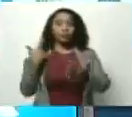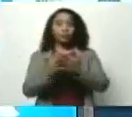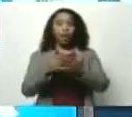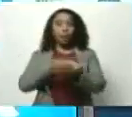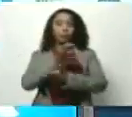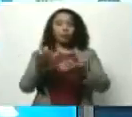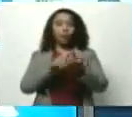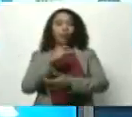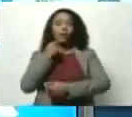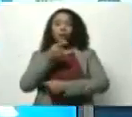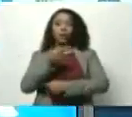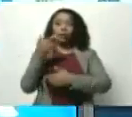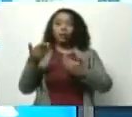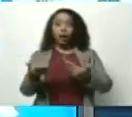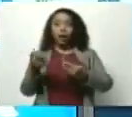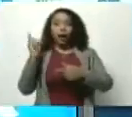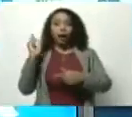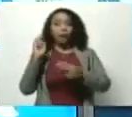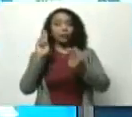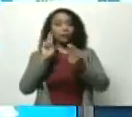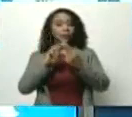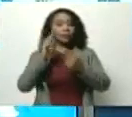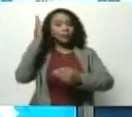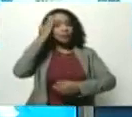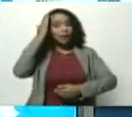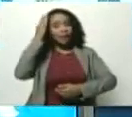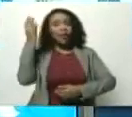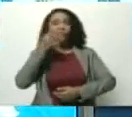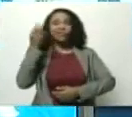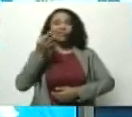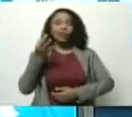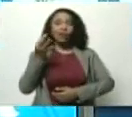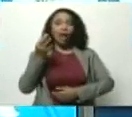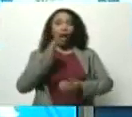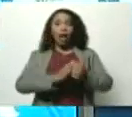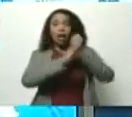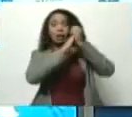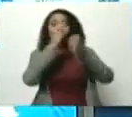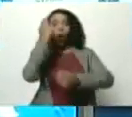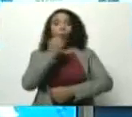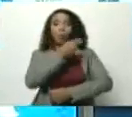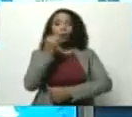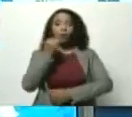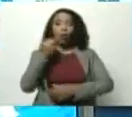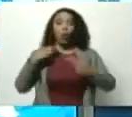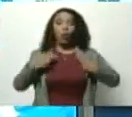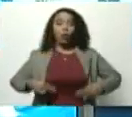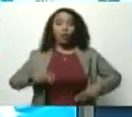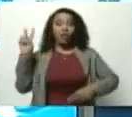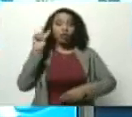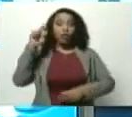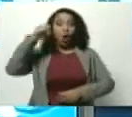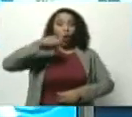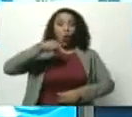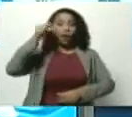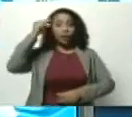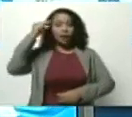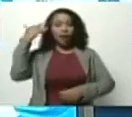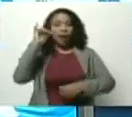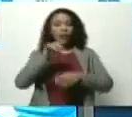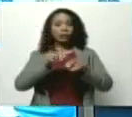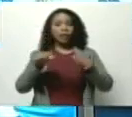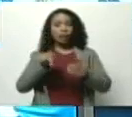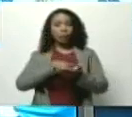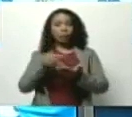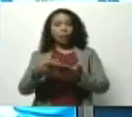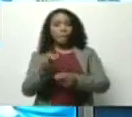indicó que conocen los verdaderos líderes es el compromiso con la humanidad venezuela el día de hoy se encuentra en el suelo que tiene las